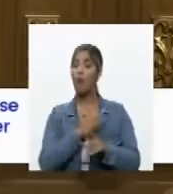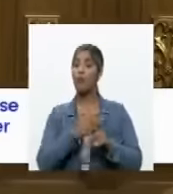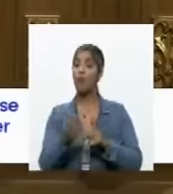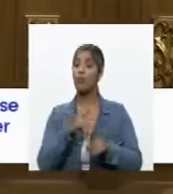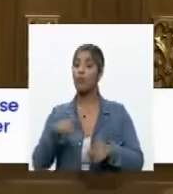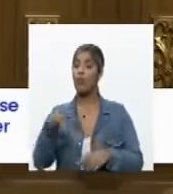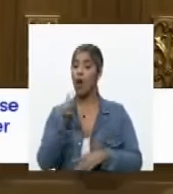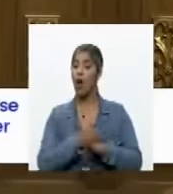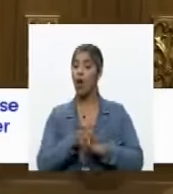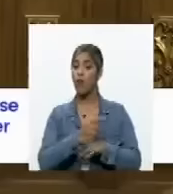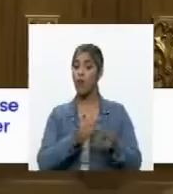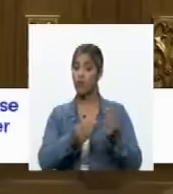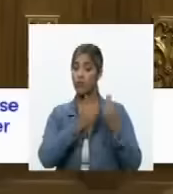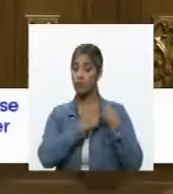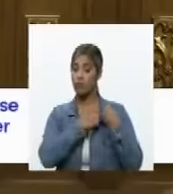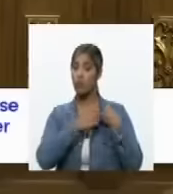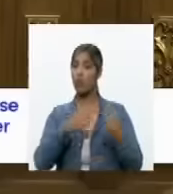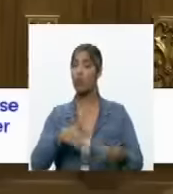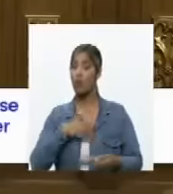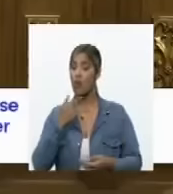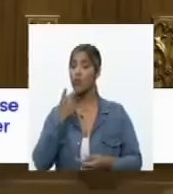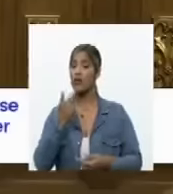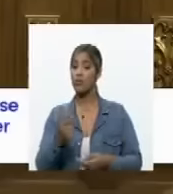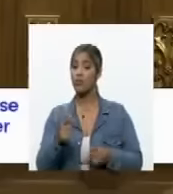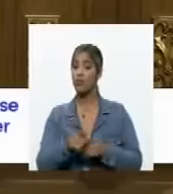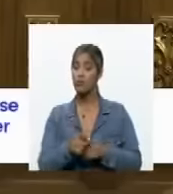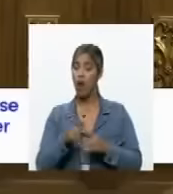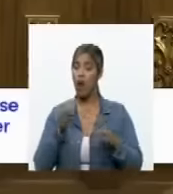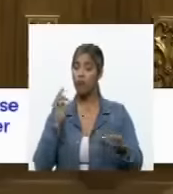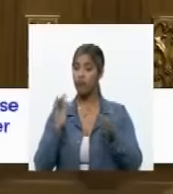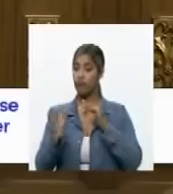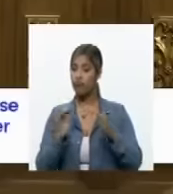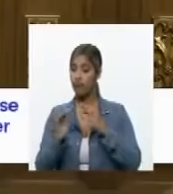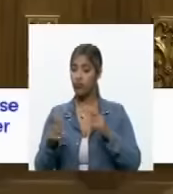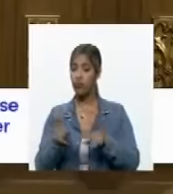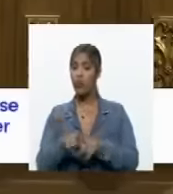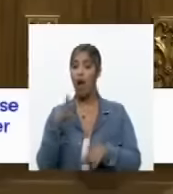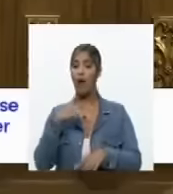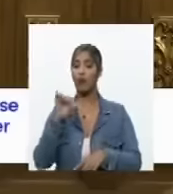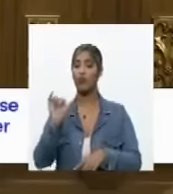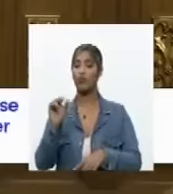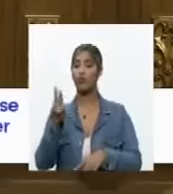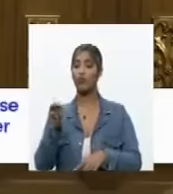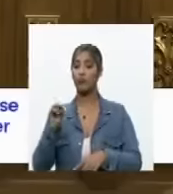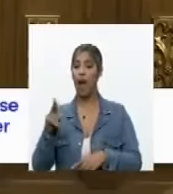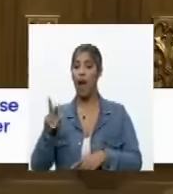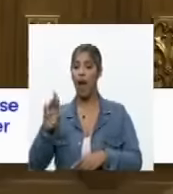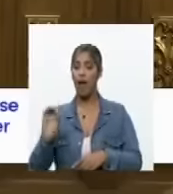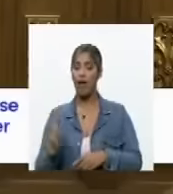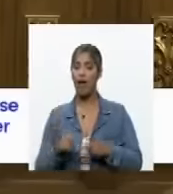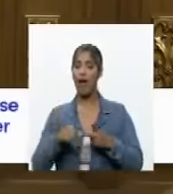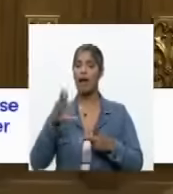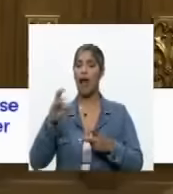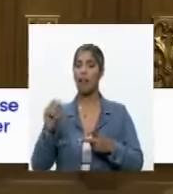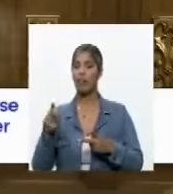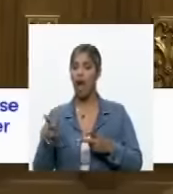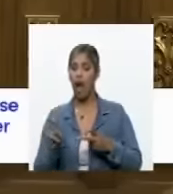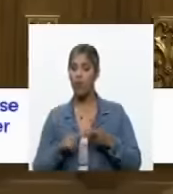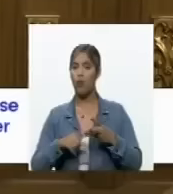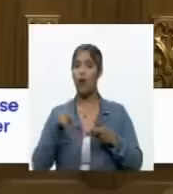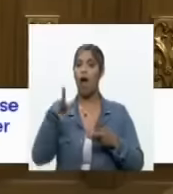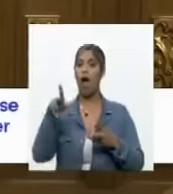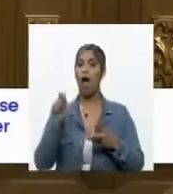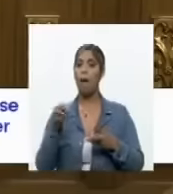ser denominado masacre, como Yumare, como Cantaura, como El Amparo, que ya